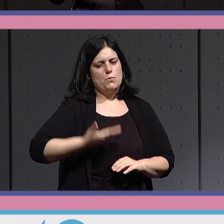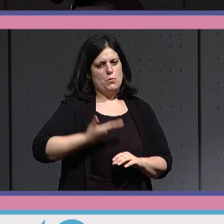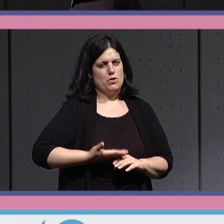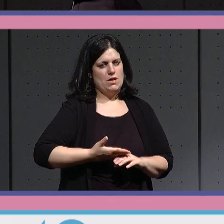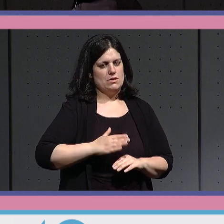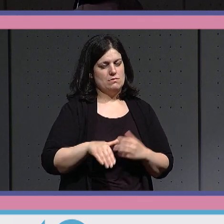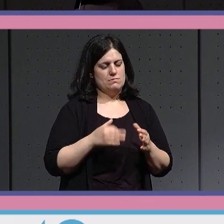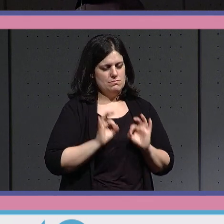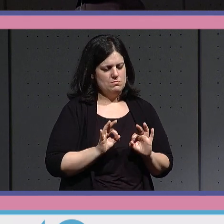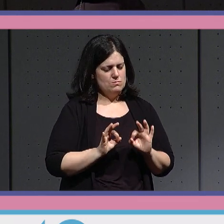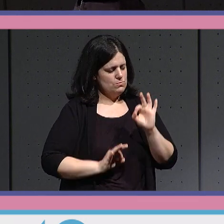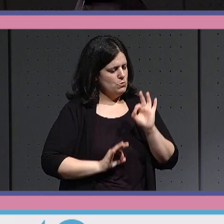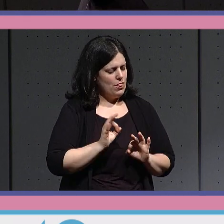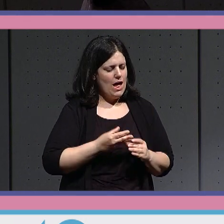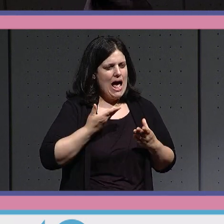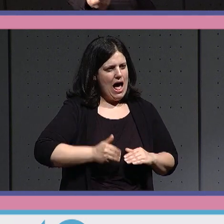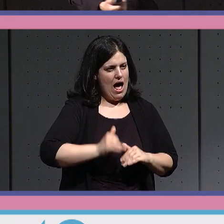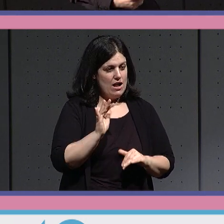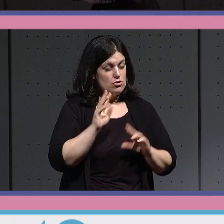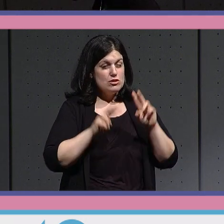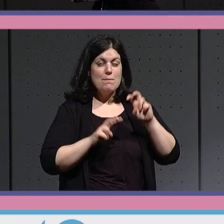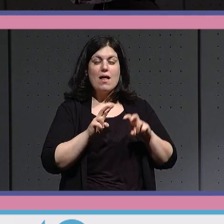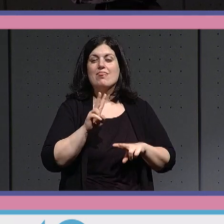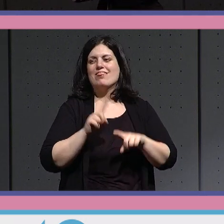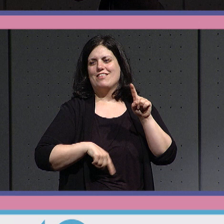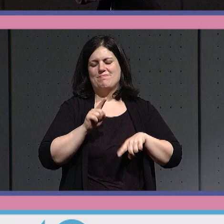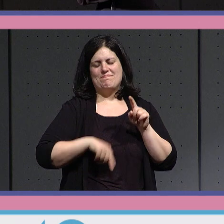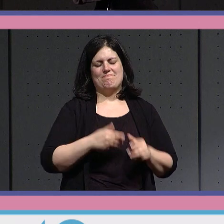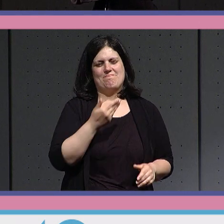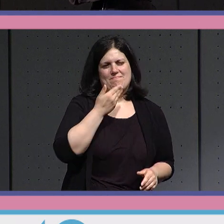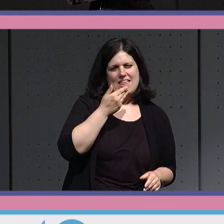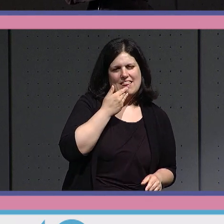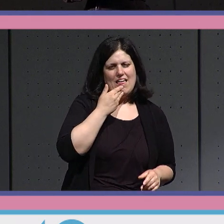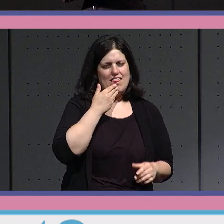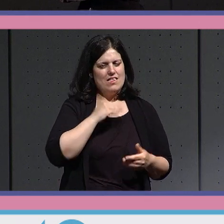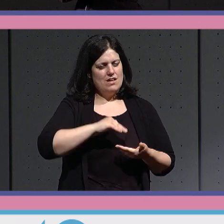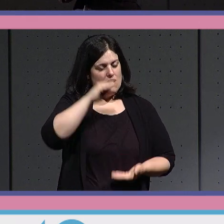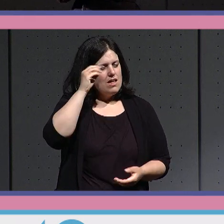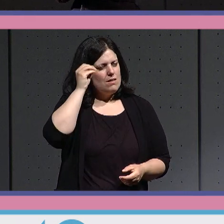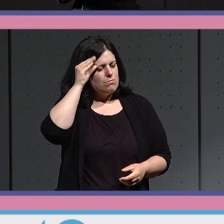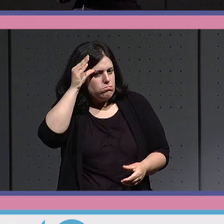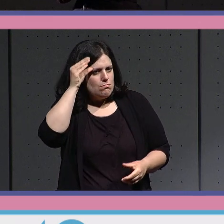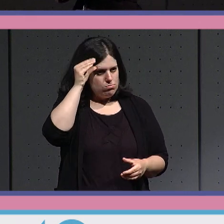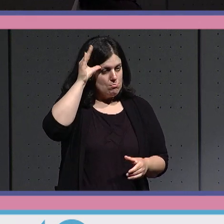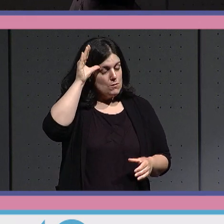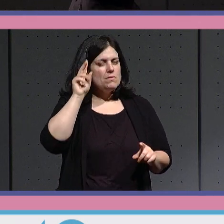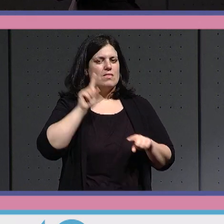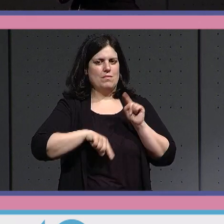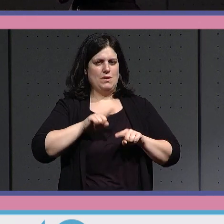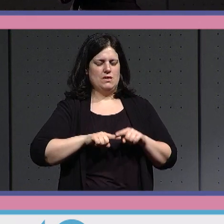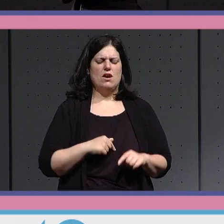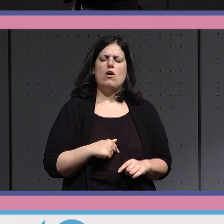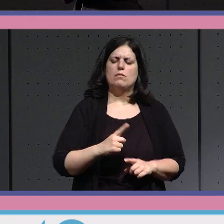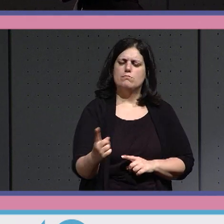algunas otras cosas, ahora lo vamos a ver en función de la edad, de la capacidad cognitiva, etc. ¿Cuándo hay que pensar en que alguien que